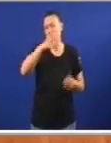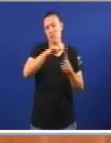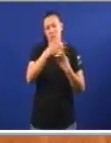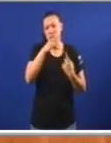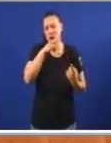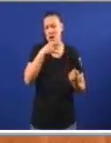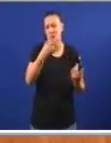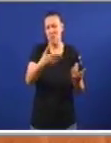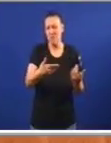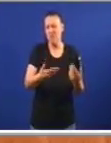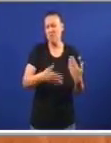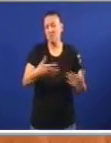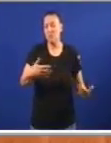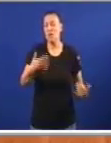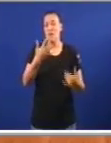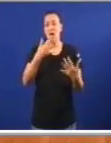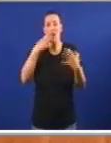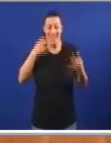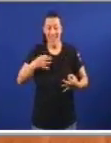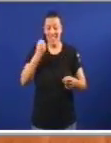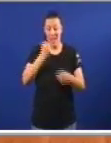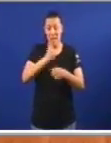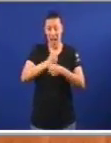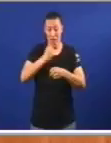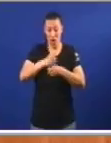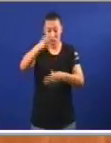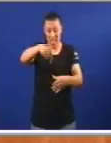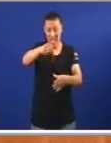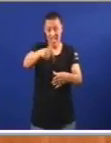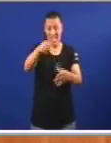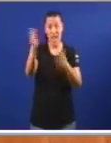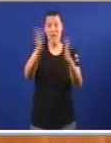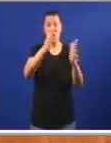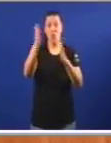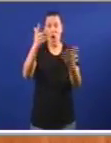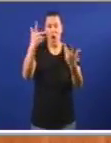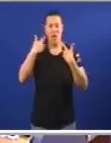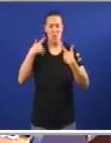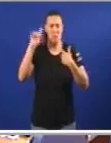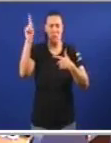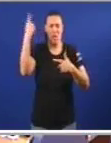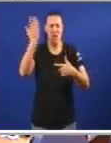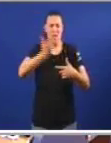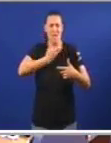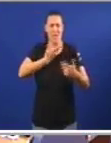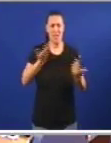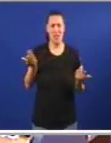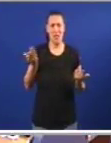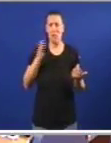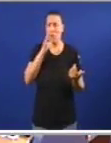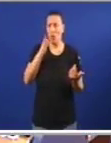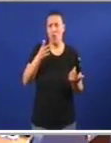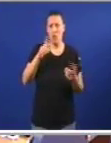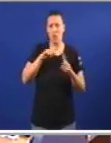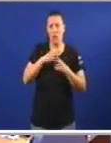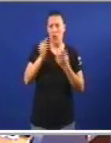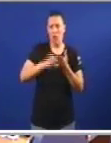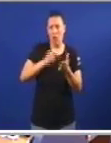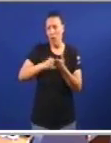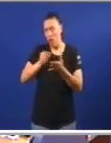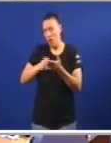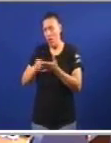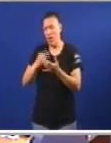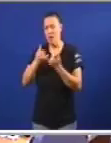visible tamén, sobre todo, para as traballadoras e traballadores eventuais, que son as que sufren nas súas carnes precisamente esta precariedade,